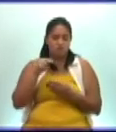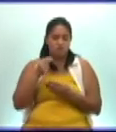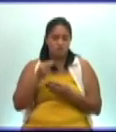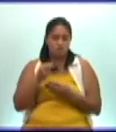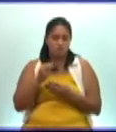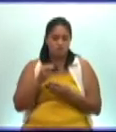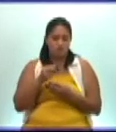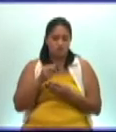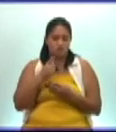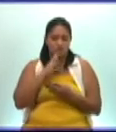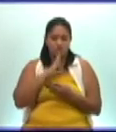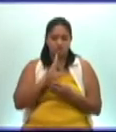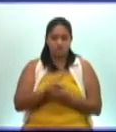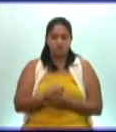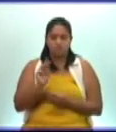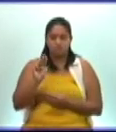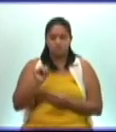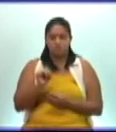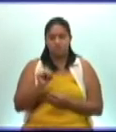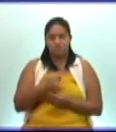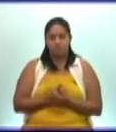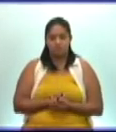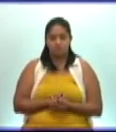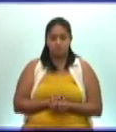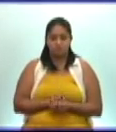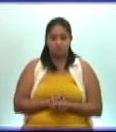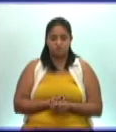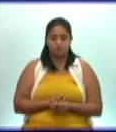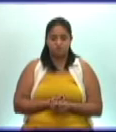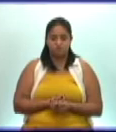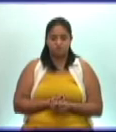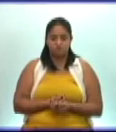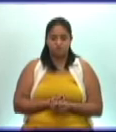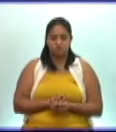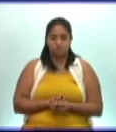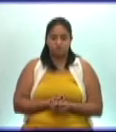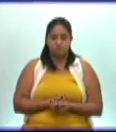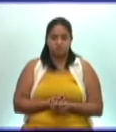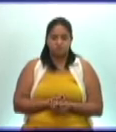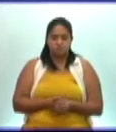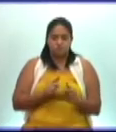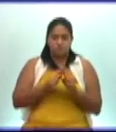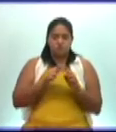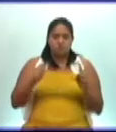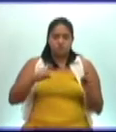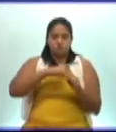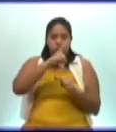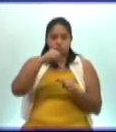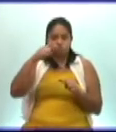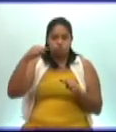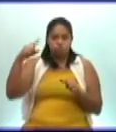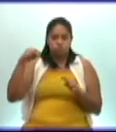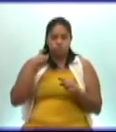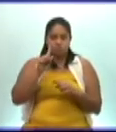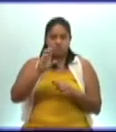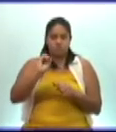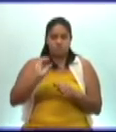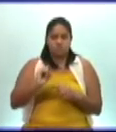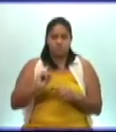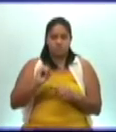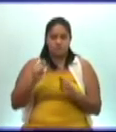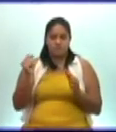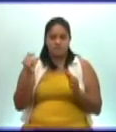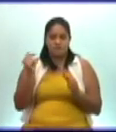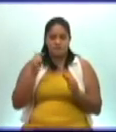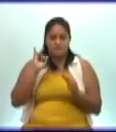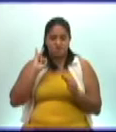Recordando a ustedes que las longitudes de onda de la luz visible son del orden de 10 a la menos 7 metros. Y entonces, a